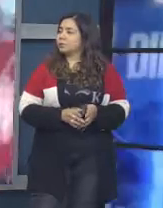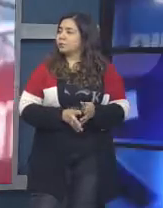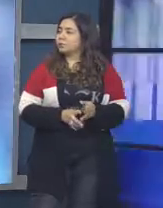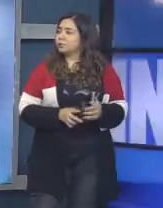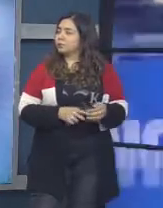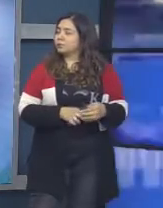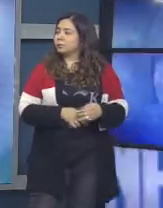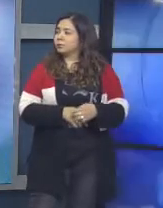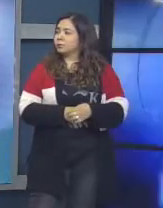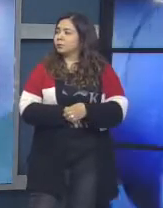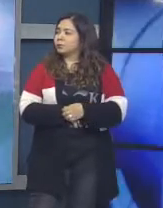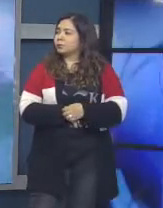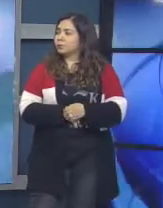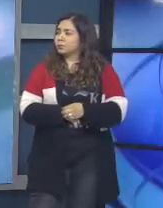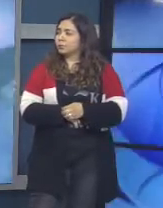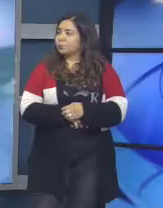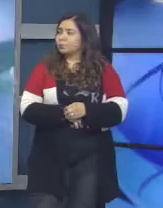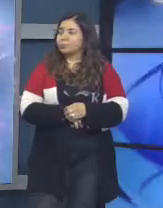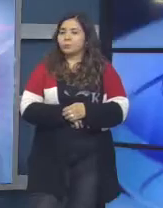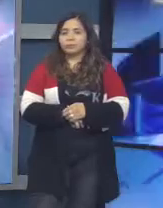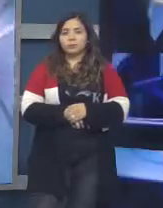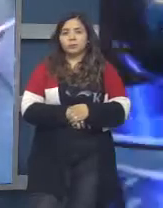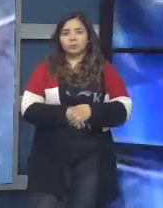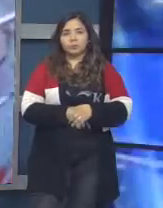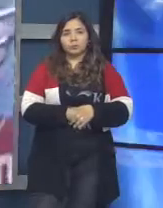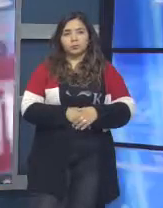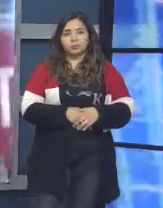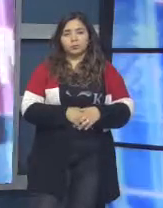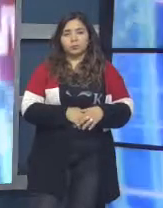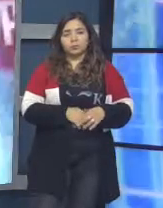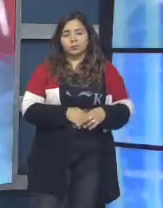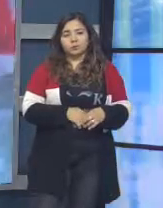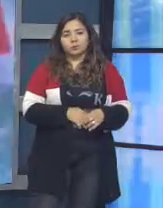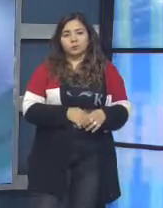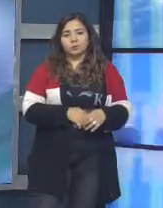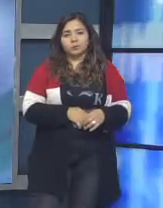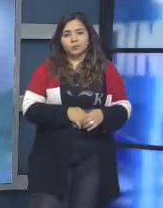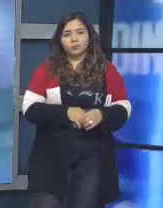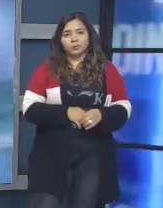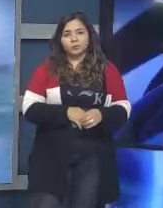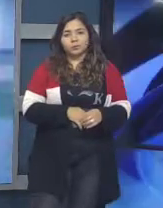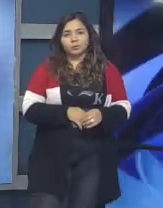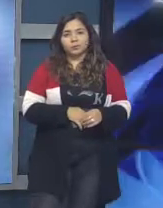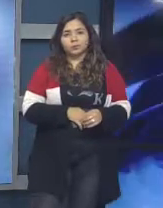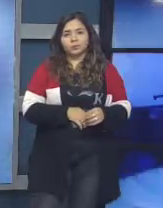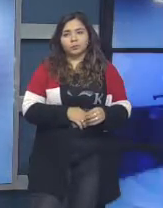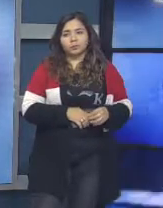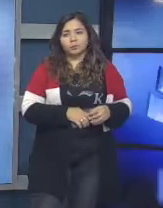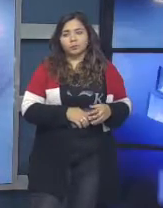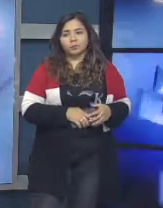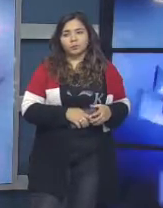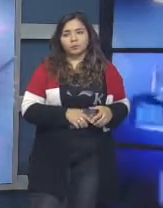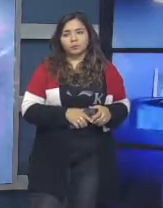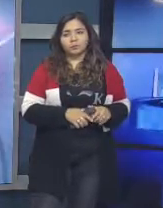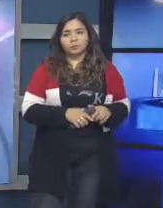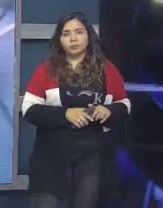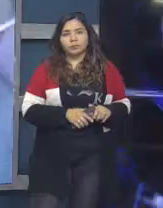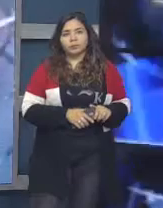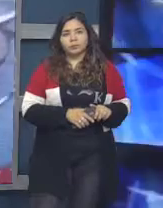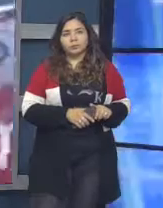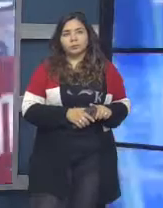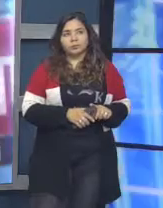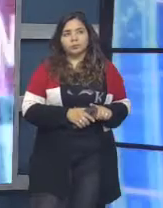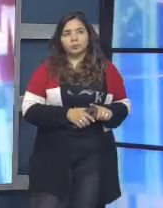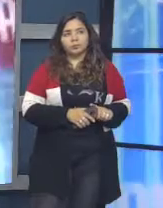últimos días diálogos con el Ministerio de Turismo de la provincia para manifestarle esta situación que están viviendo hoy las agencias de viajes en particular?